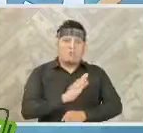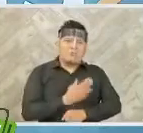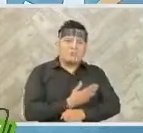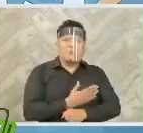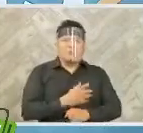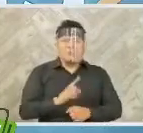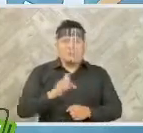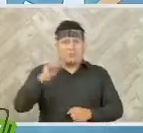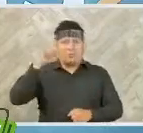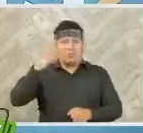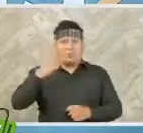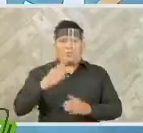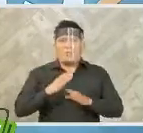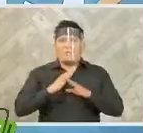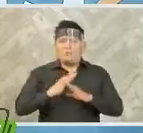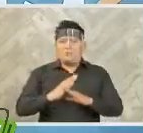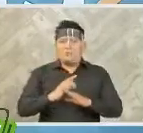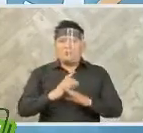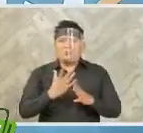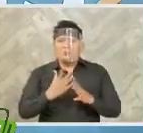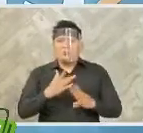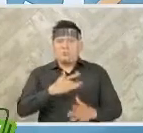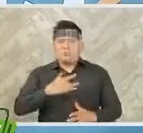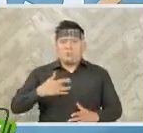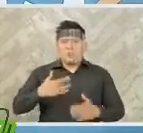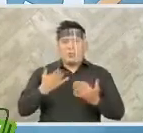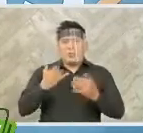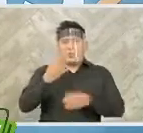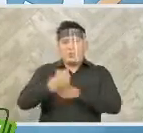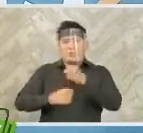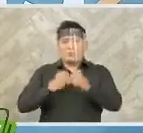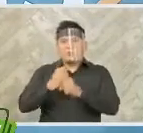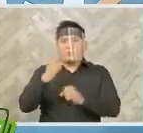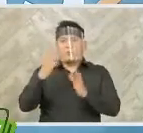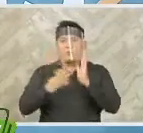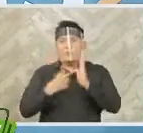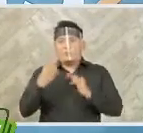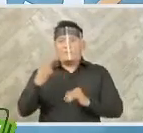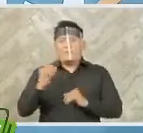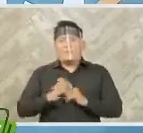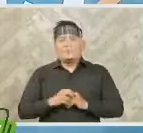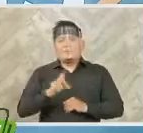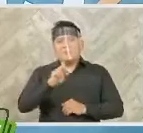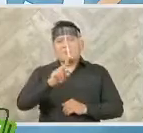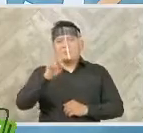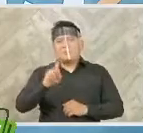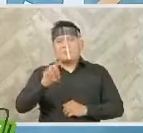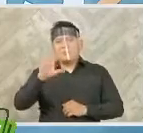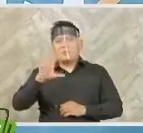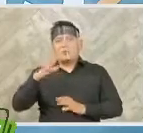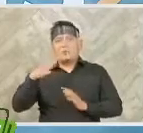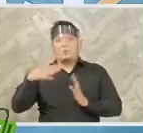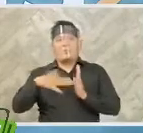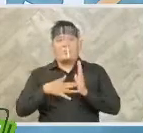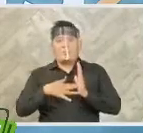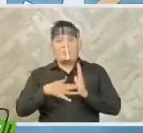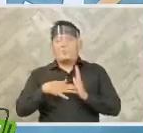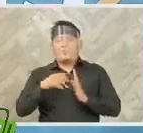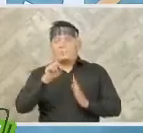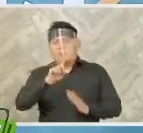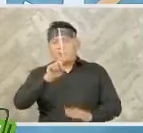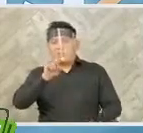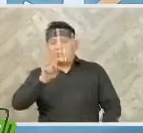implementos, el tema de bioseguridad en este año tan complejo, en este 2020 que pasó, los cuales fueron 165 millones de pesos en elementos